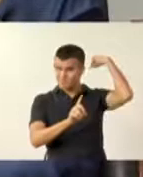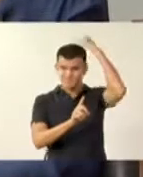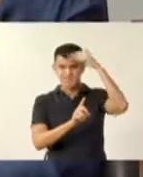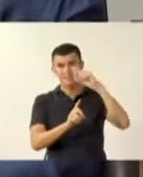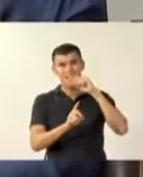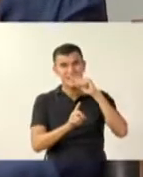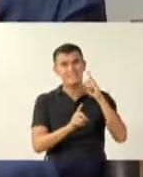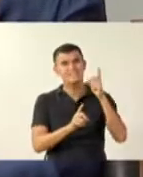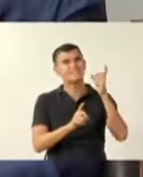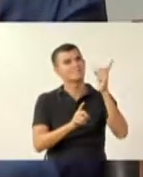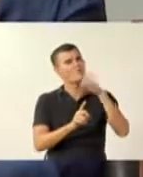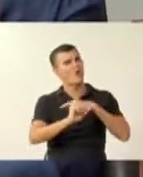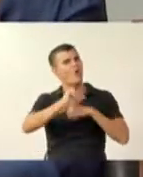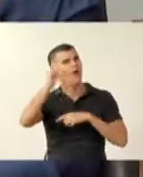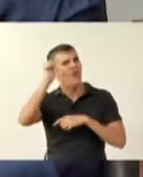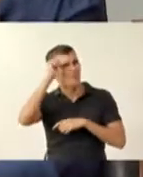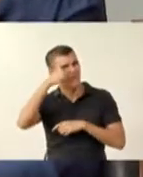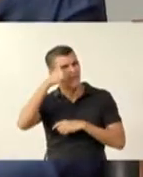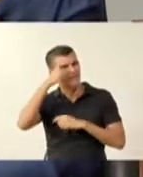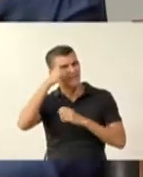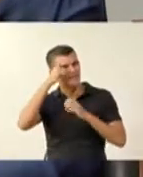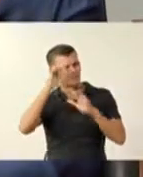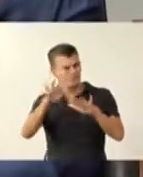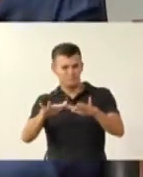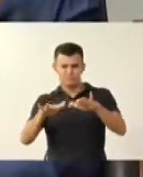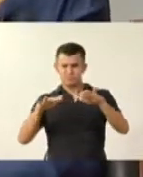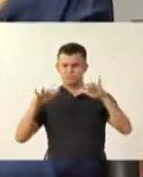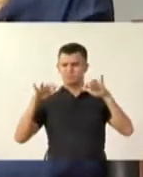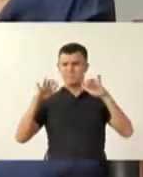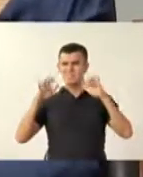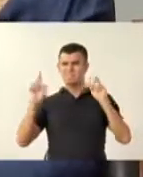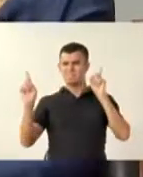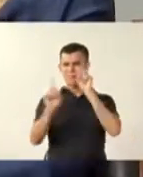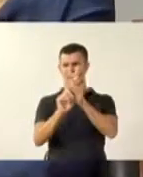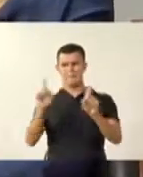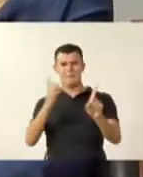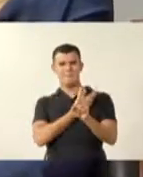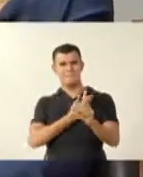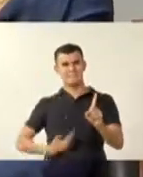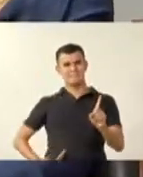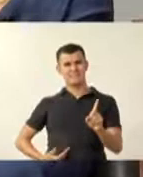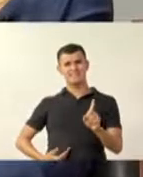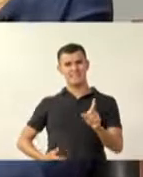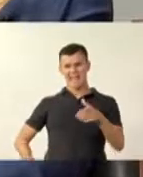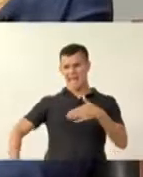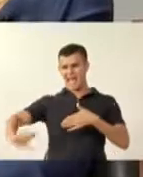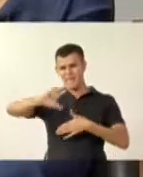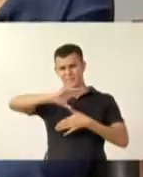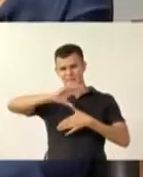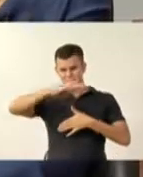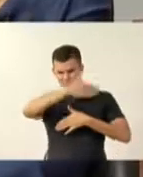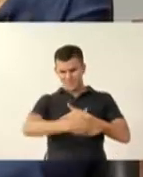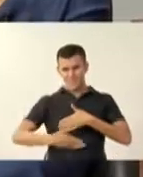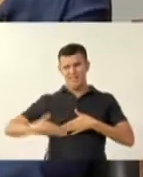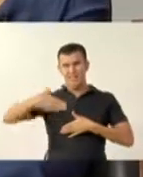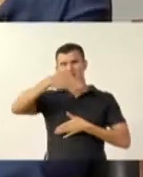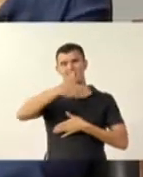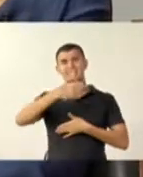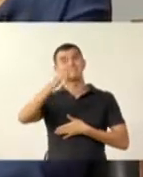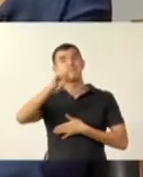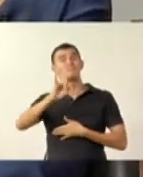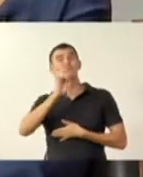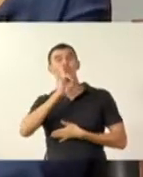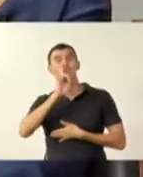también en la Cumbre de las Américas. Recuerden también cuando los presidentes de todos los países de América, incluyendo al